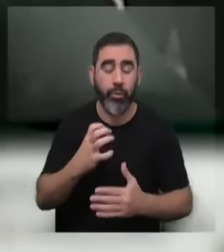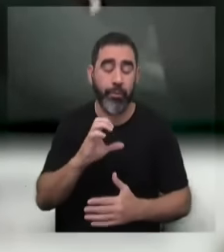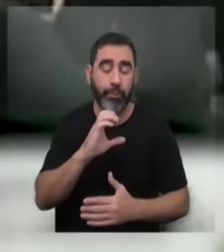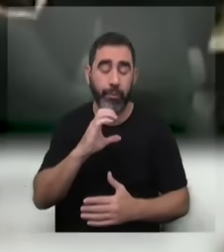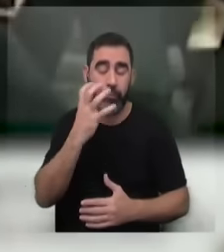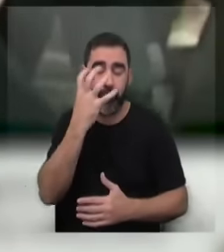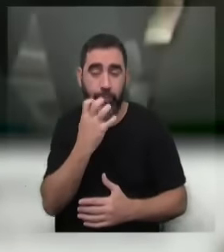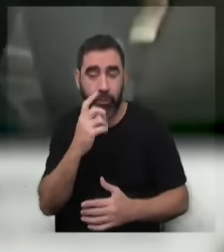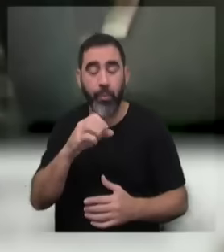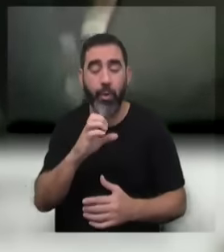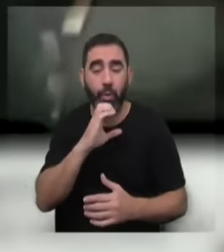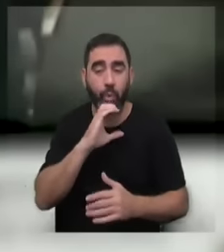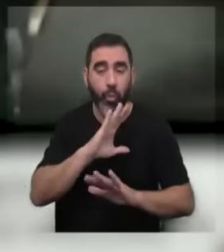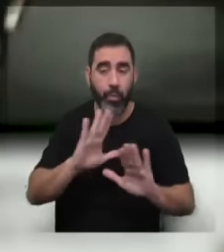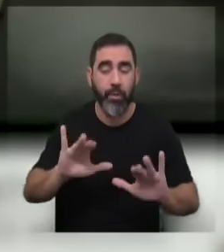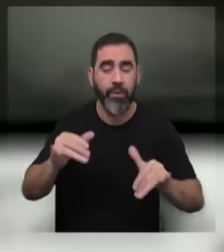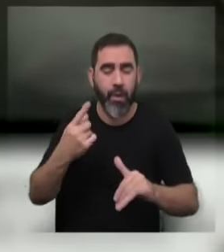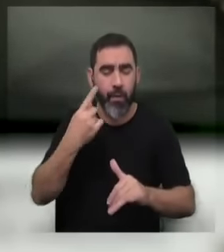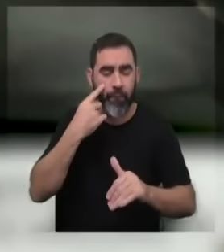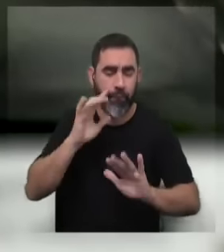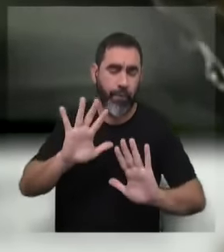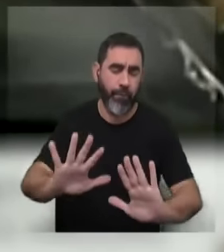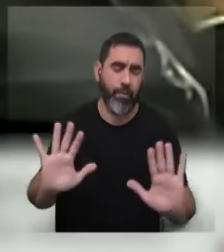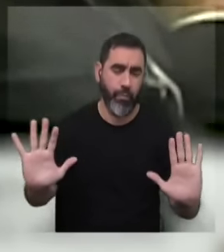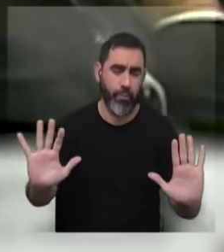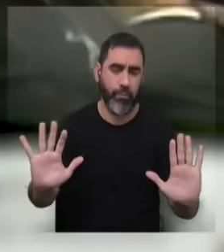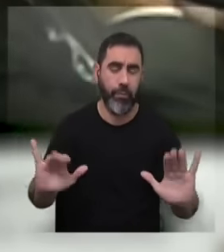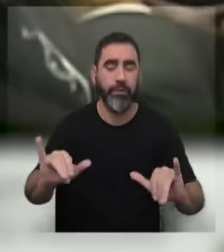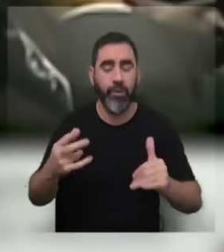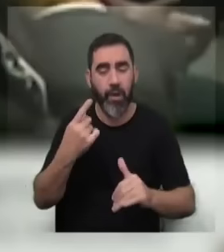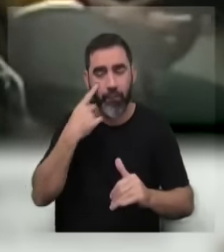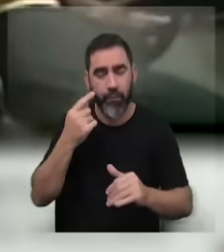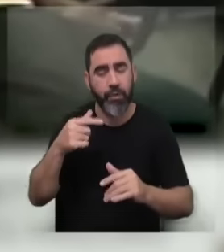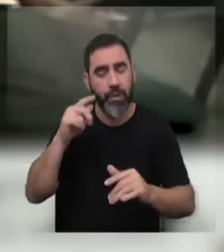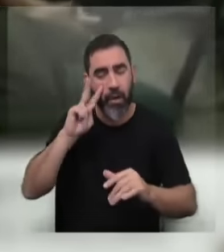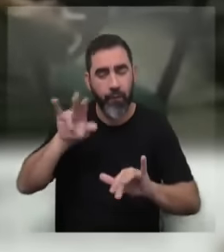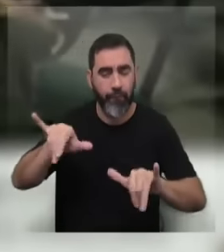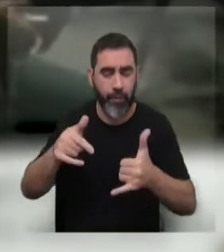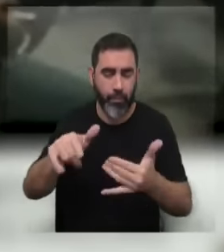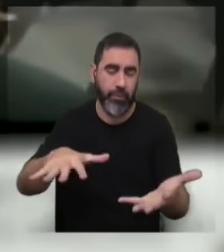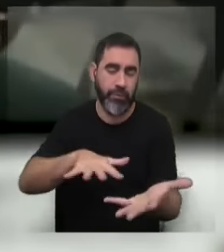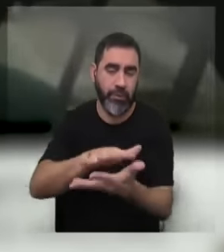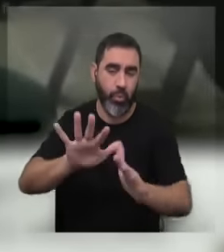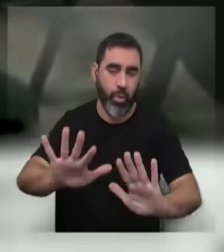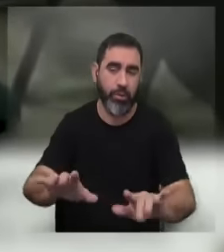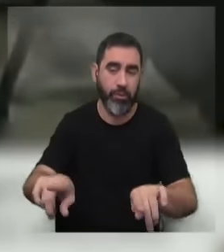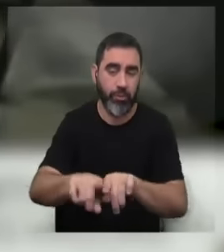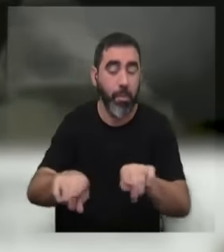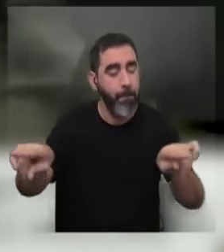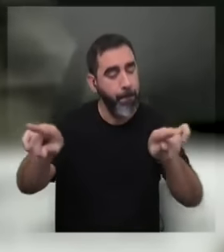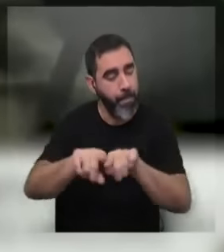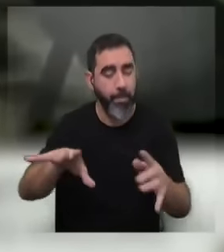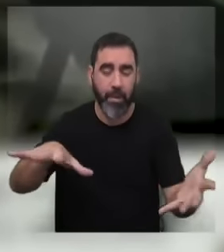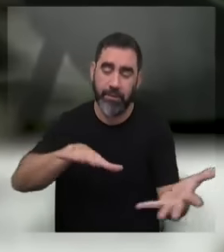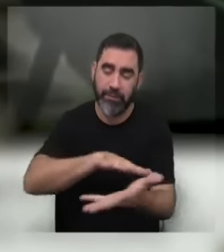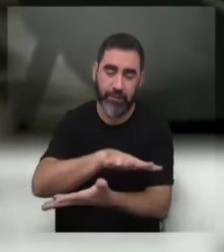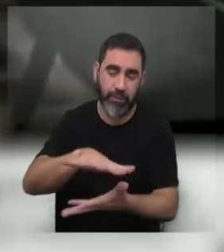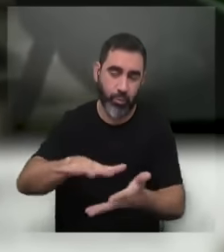comedia ya nosotros vivimos esto esta película la vimos la misma